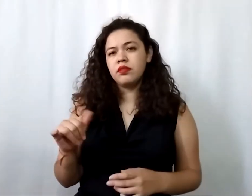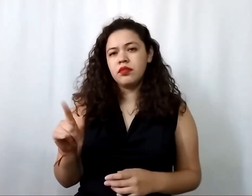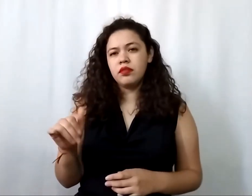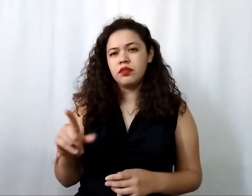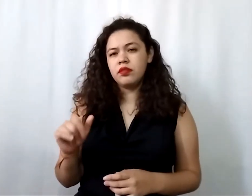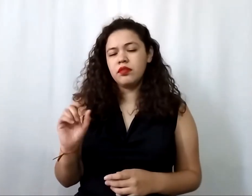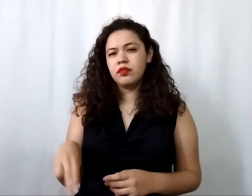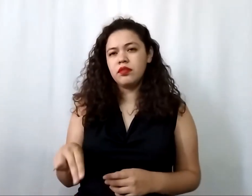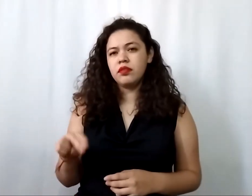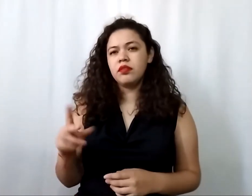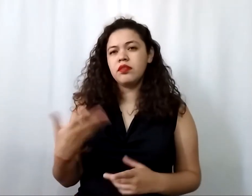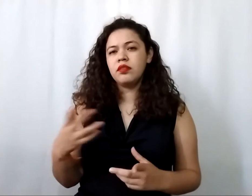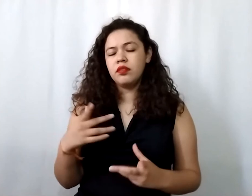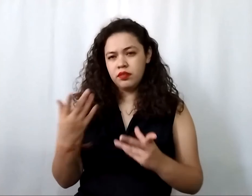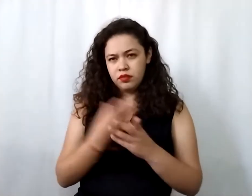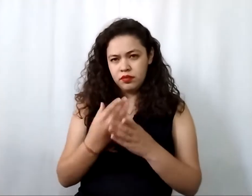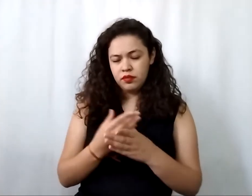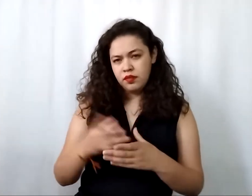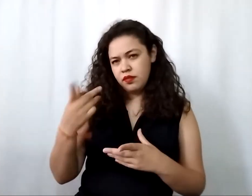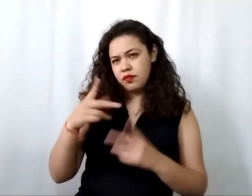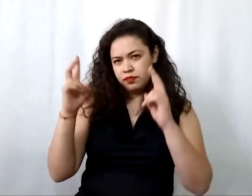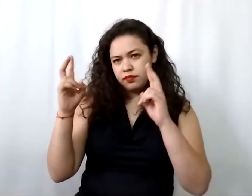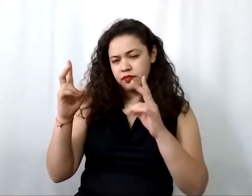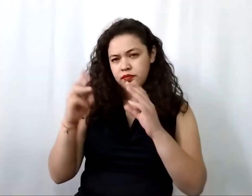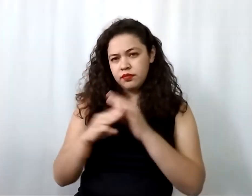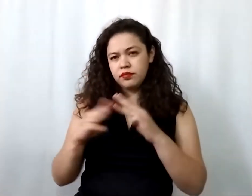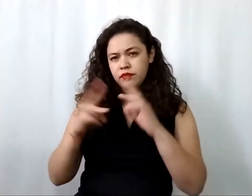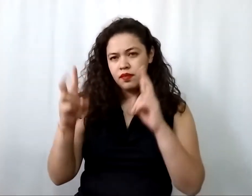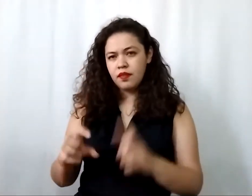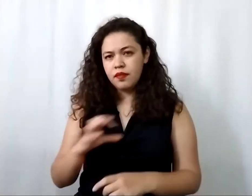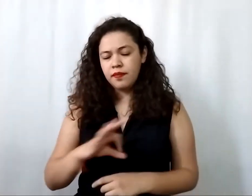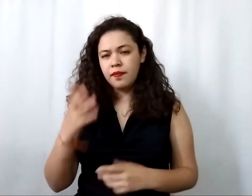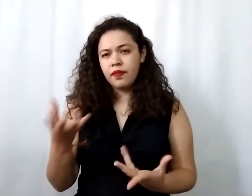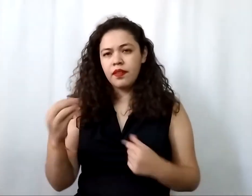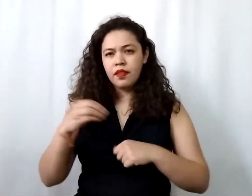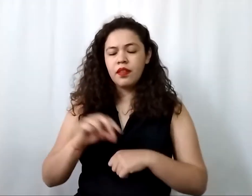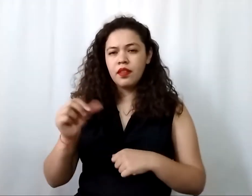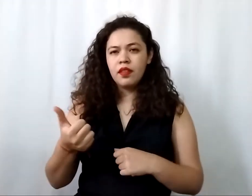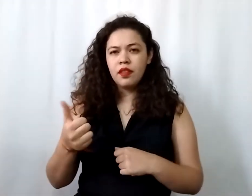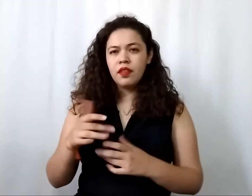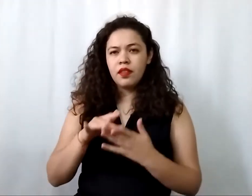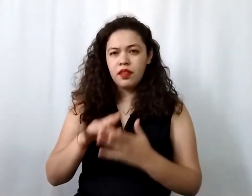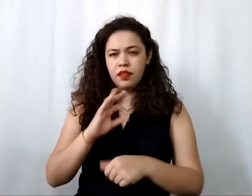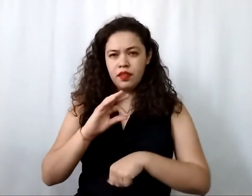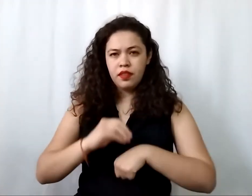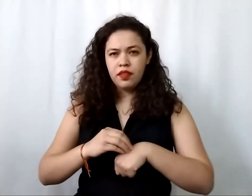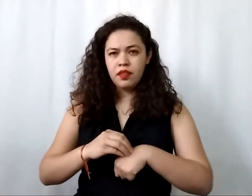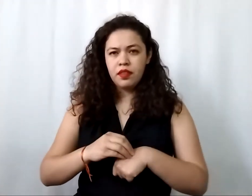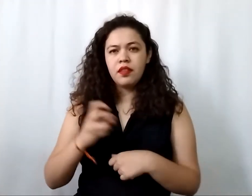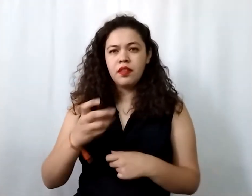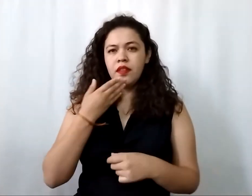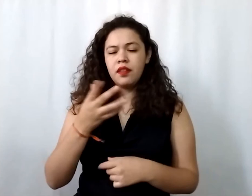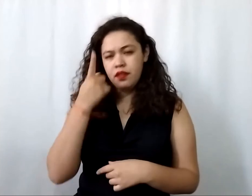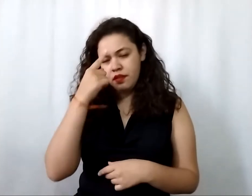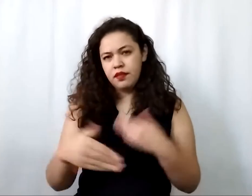compartir una carpeta donde ustedes podían bajar ese material. Y ahí les pusimos otros de apoyo. Así va a ser también para el de